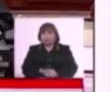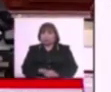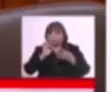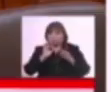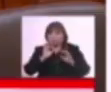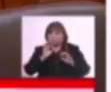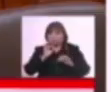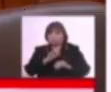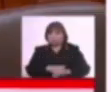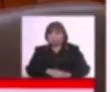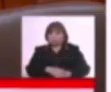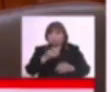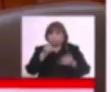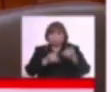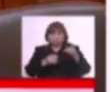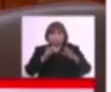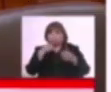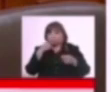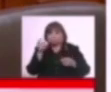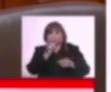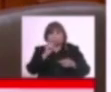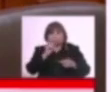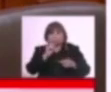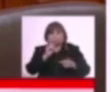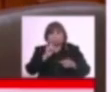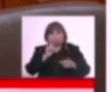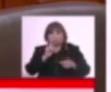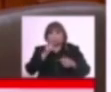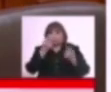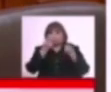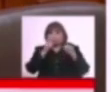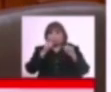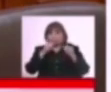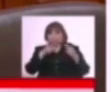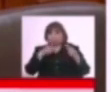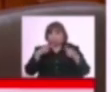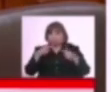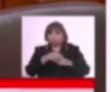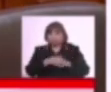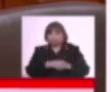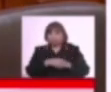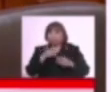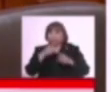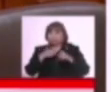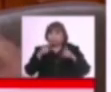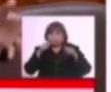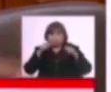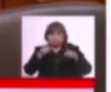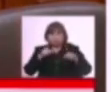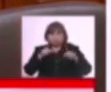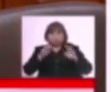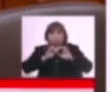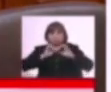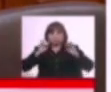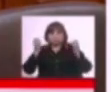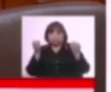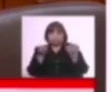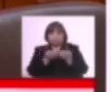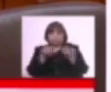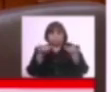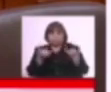violenten a las mujeres. Mira, tenemos, porque voy a hacer memoria, Katy Ugarte. Katy Ugarte